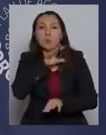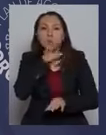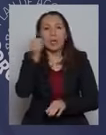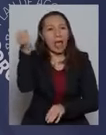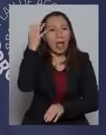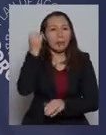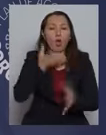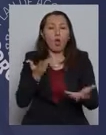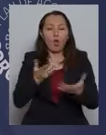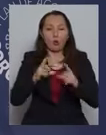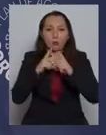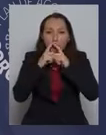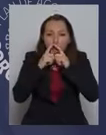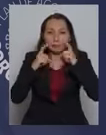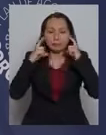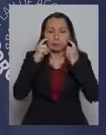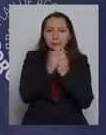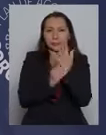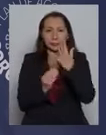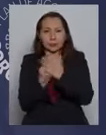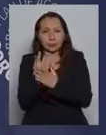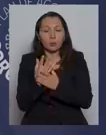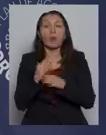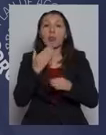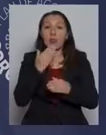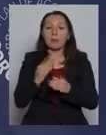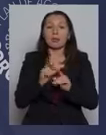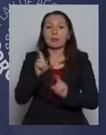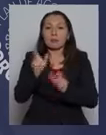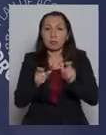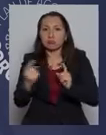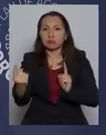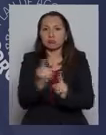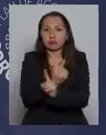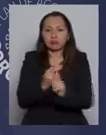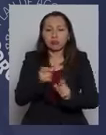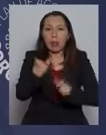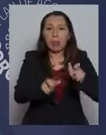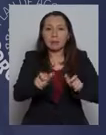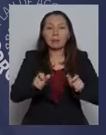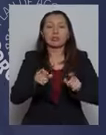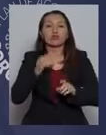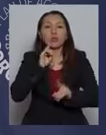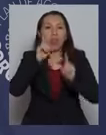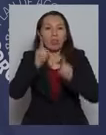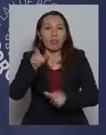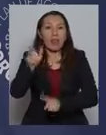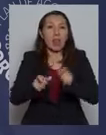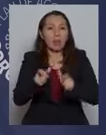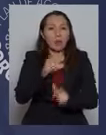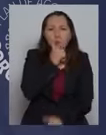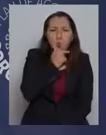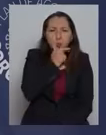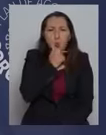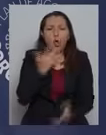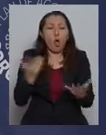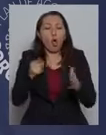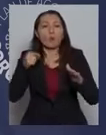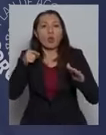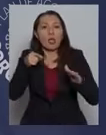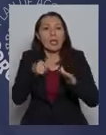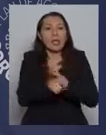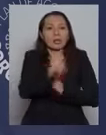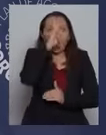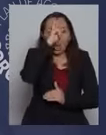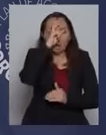uso de elementos de protección personal y a los flujos por los cuales dentro de los establecimientos las personas sospechosas y los